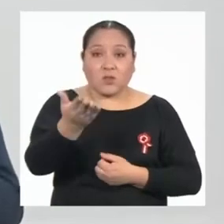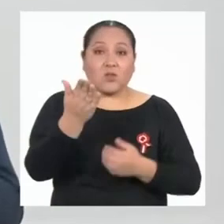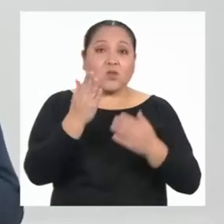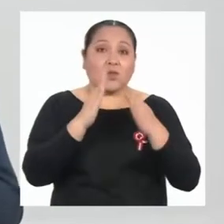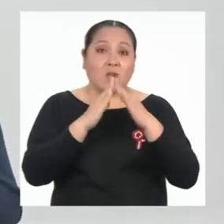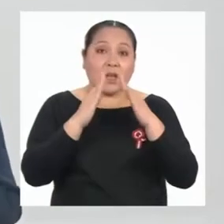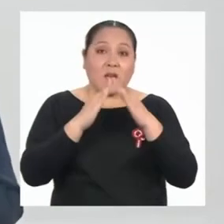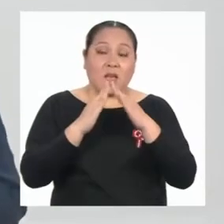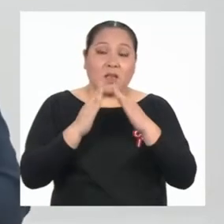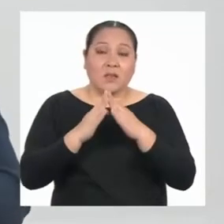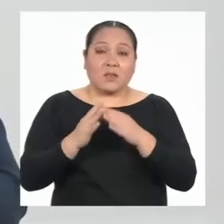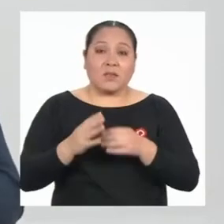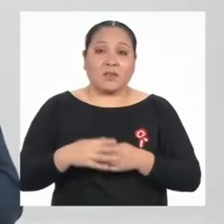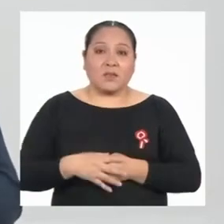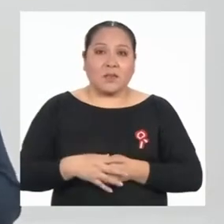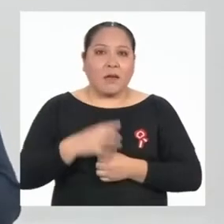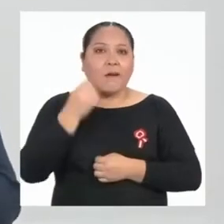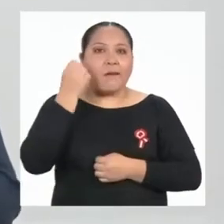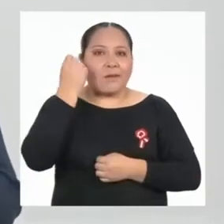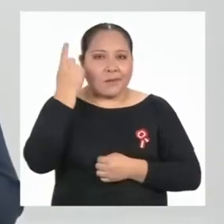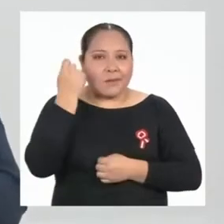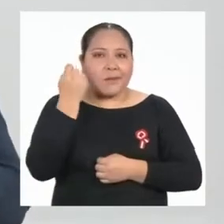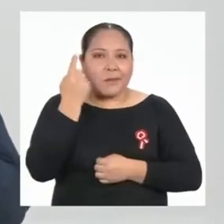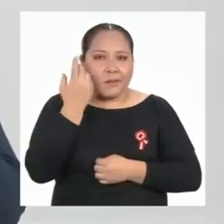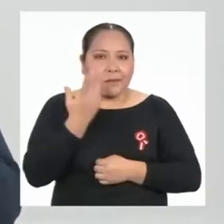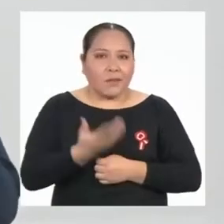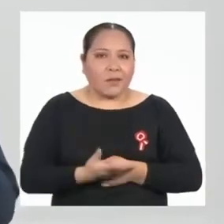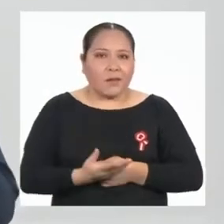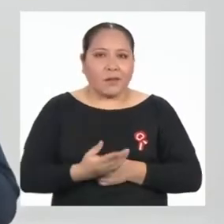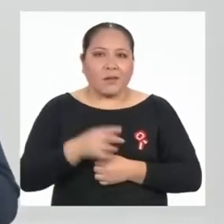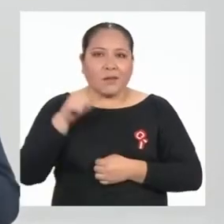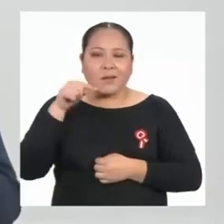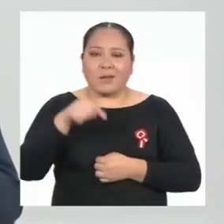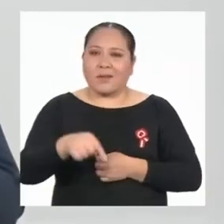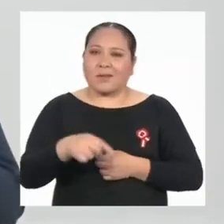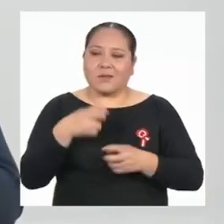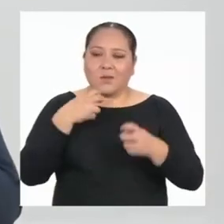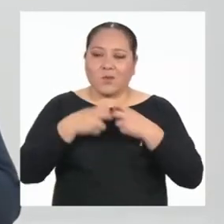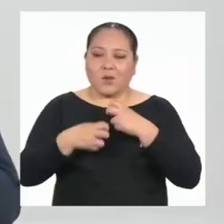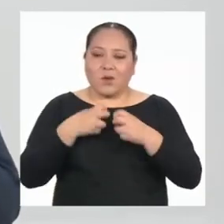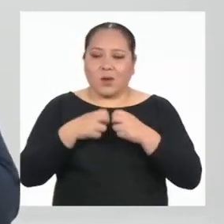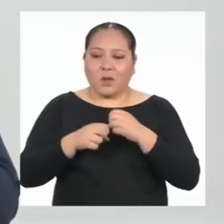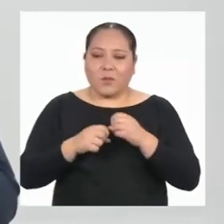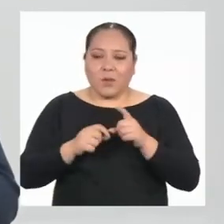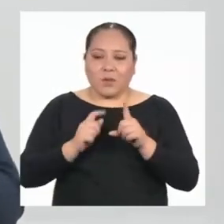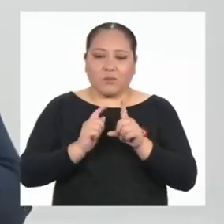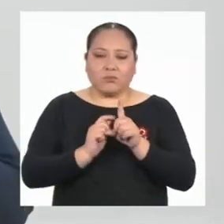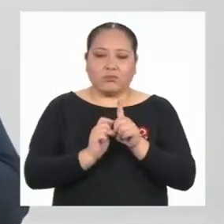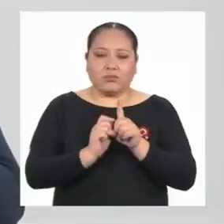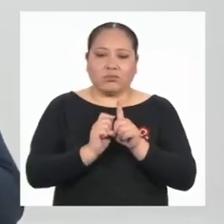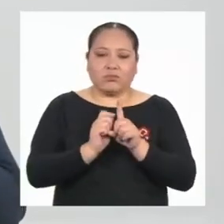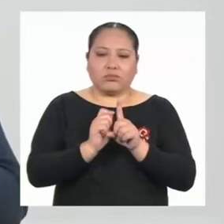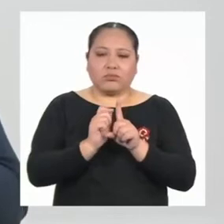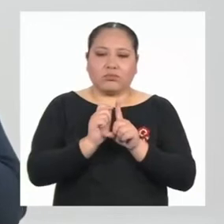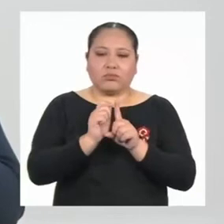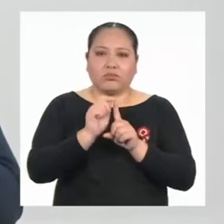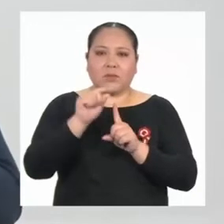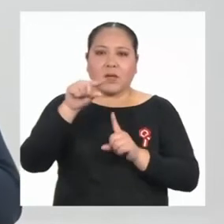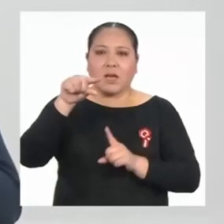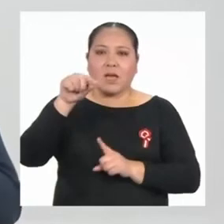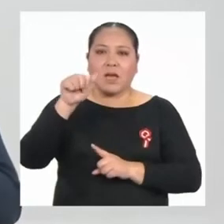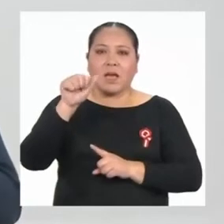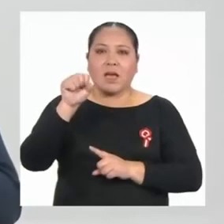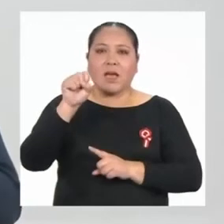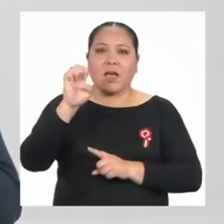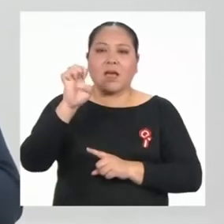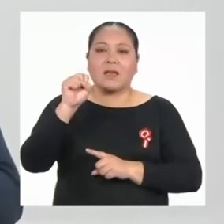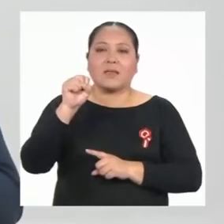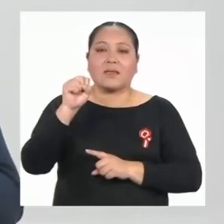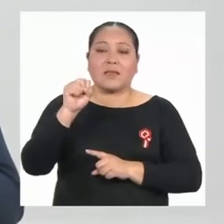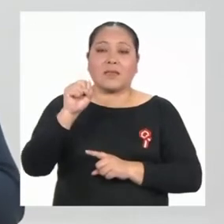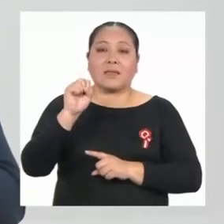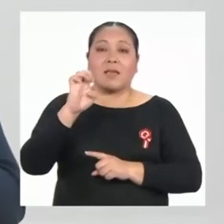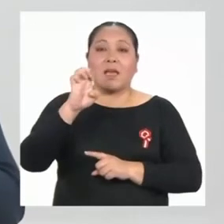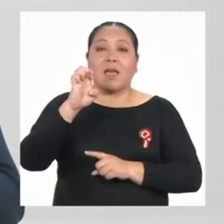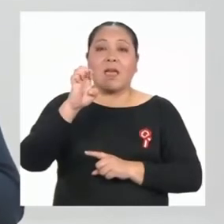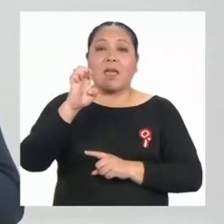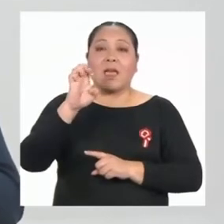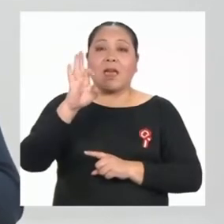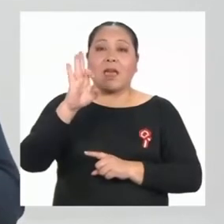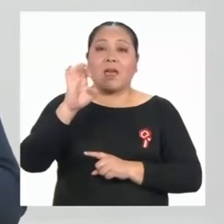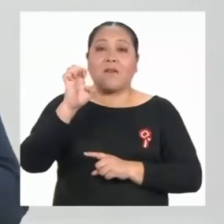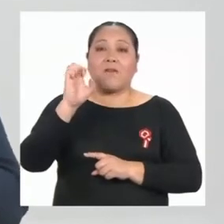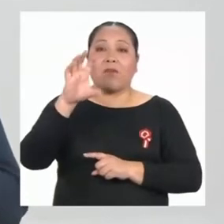sus casas entendieron que las consecuencias del incremento de los gases de efecto invernadero